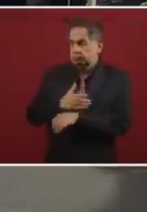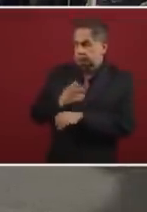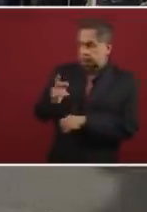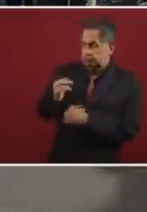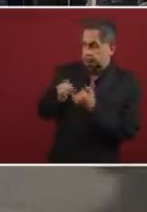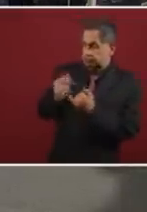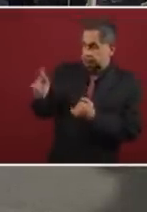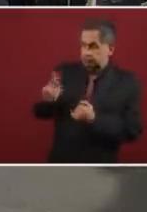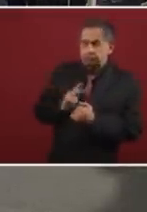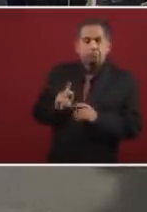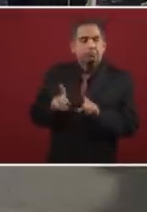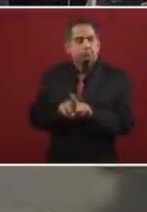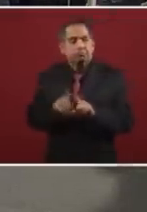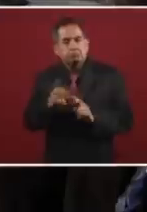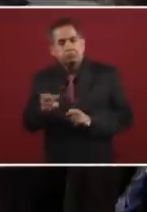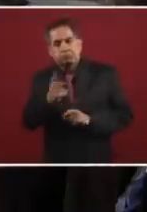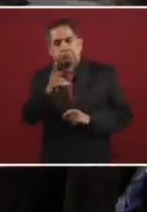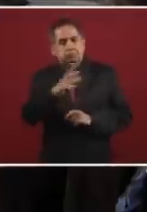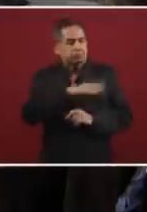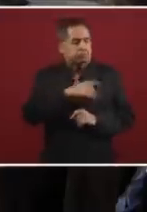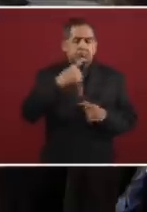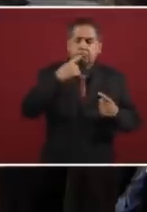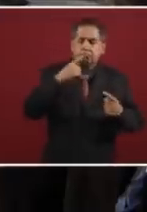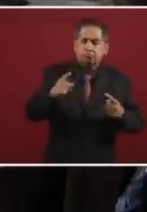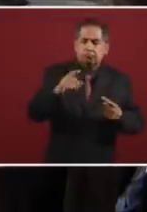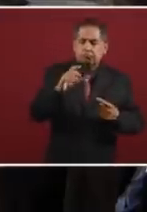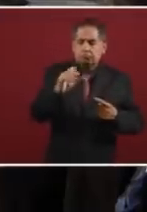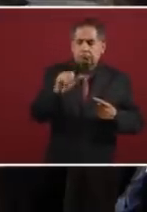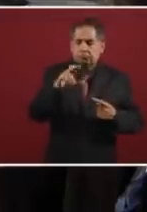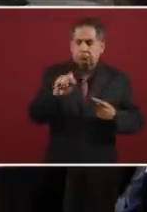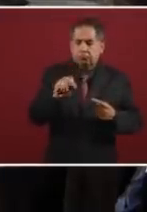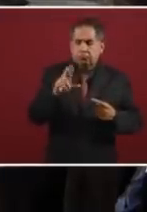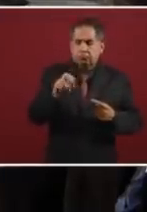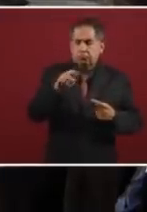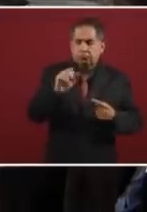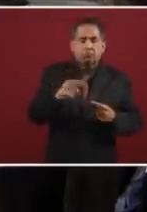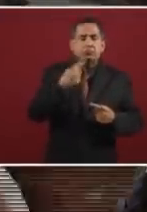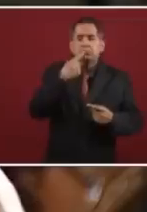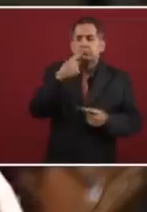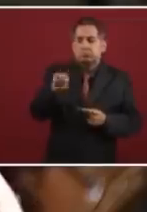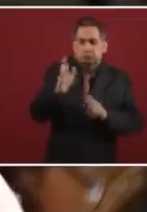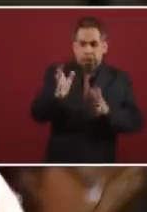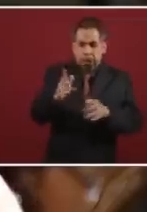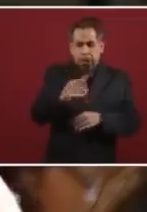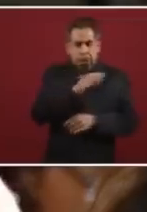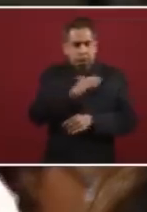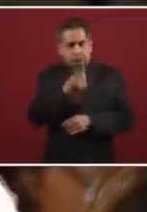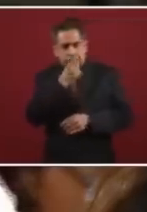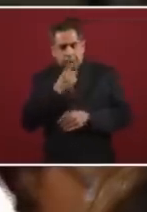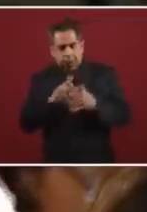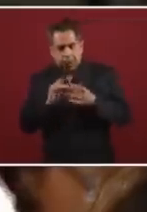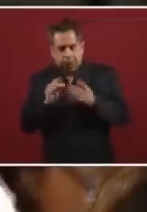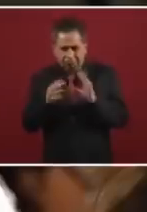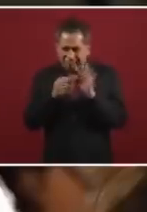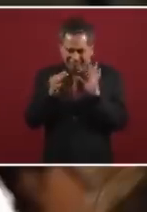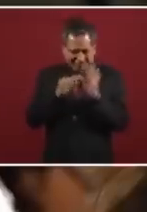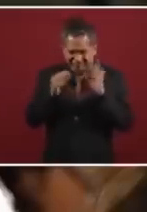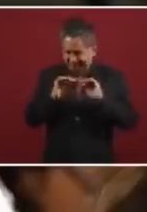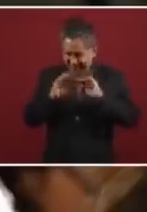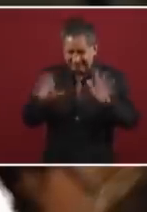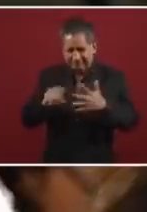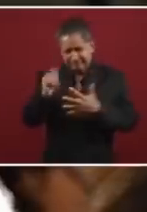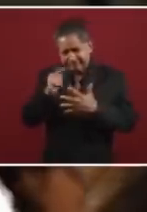usted mencionó que si había denuncias contra carlos romero deschamps nos gustaría saber si nos más bien se nos puede precisar este